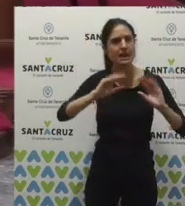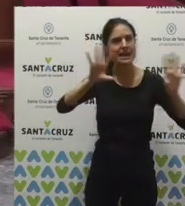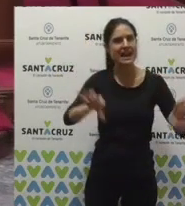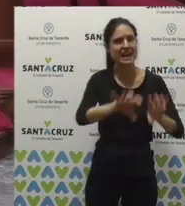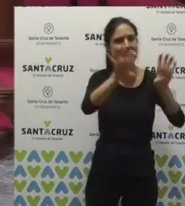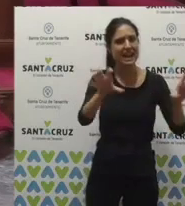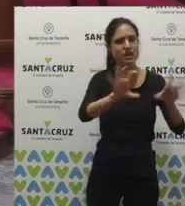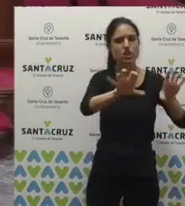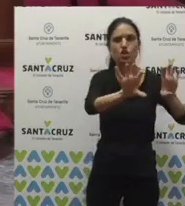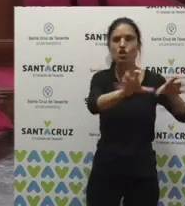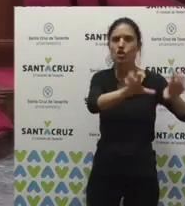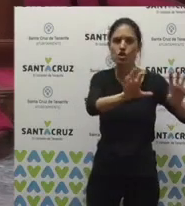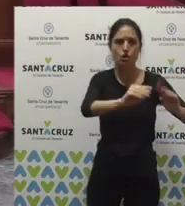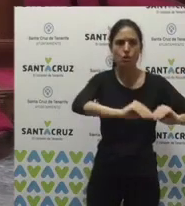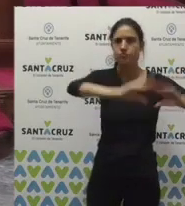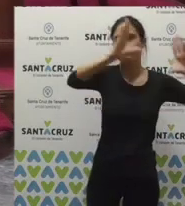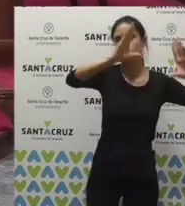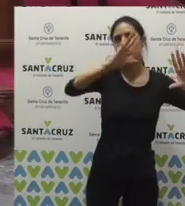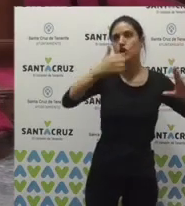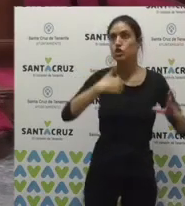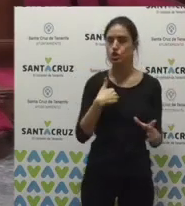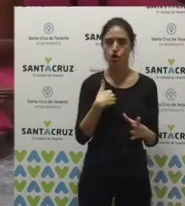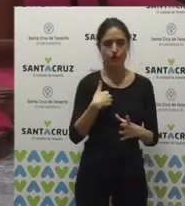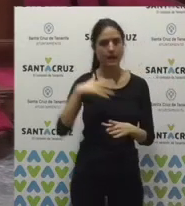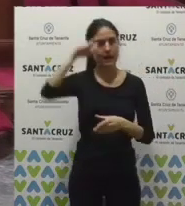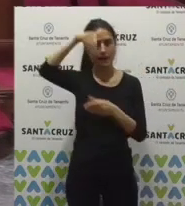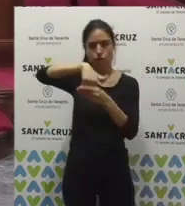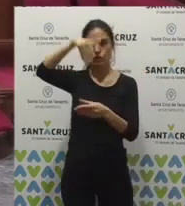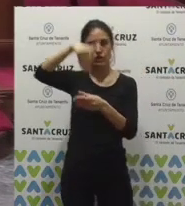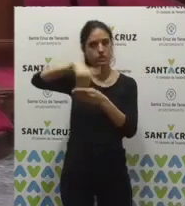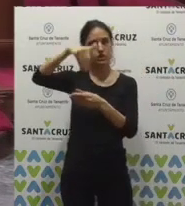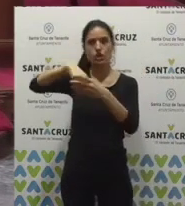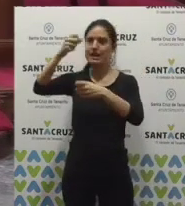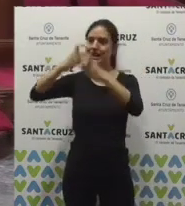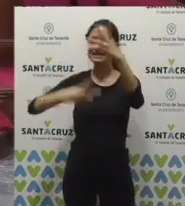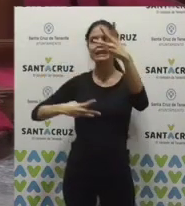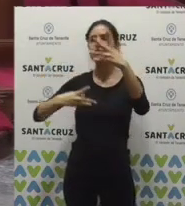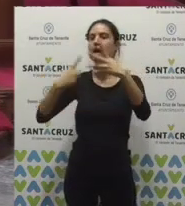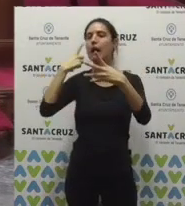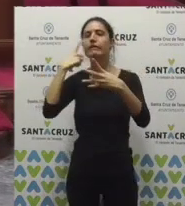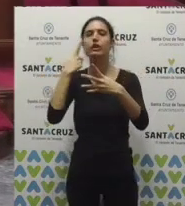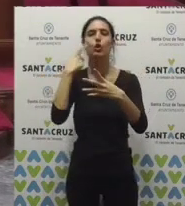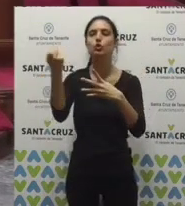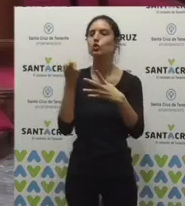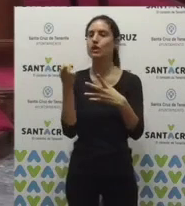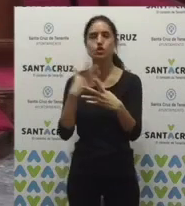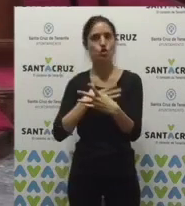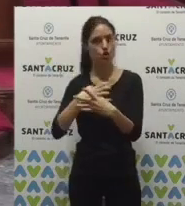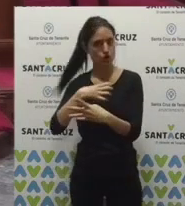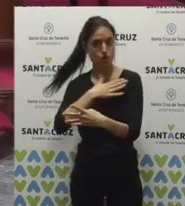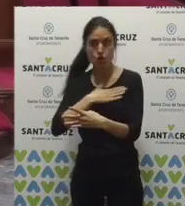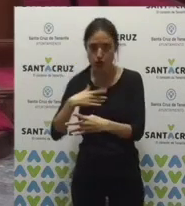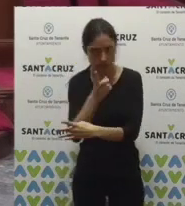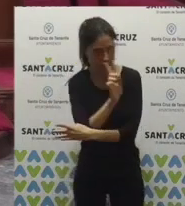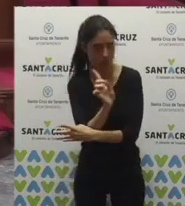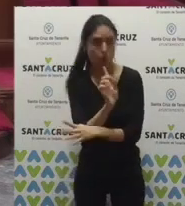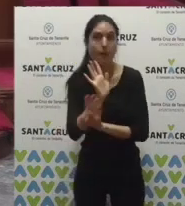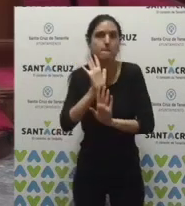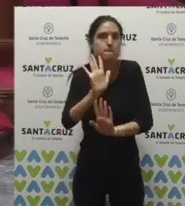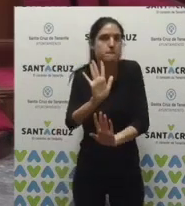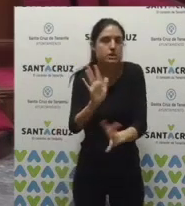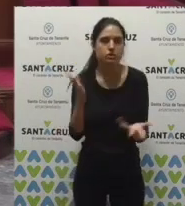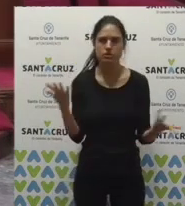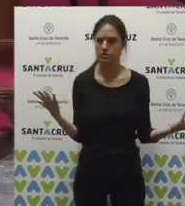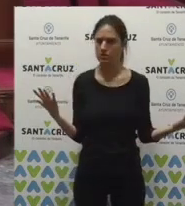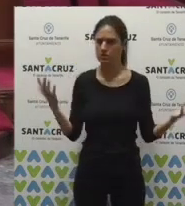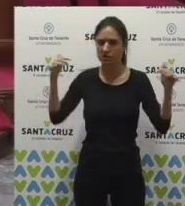yo no quiero pasar lista de las votaciones pero ahora mismo igual que igual que es que